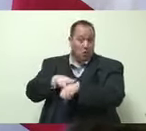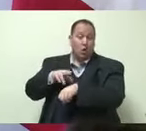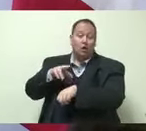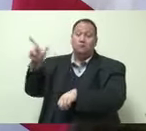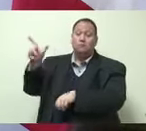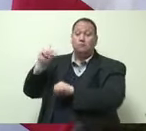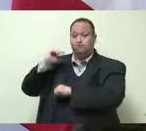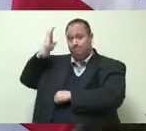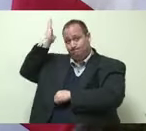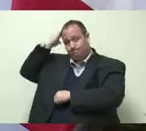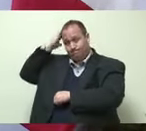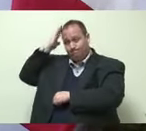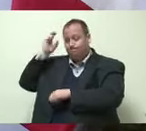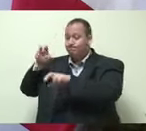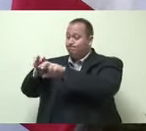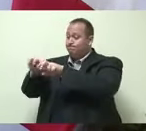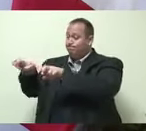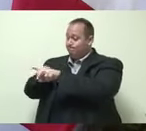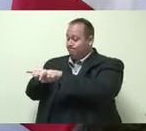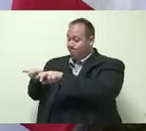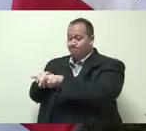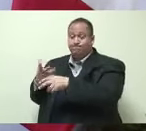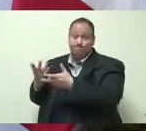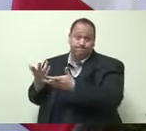de manera que viajaban acompañándose